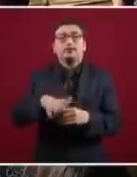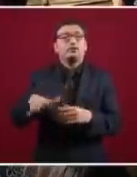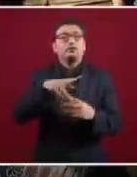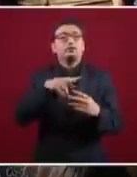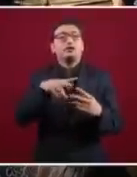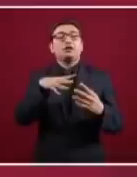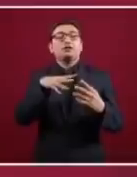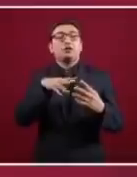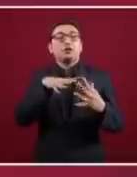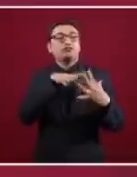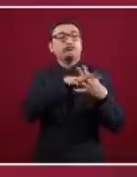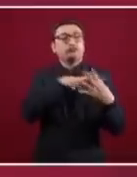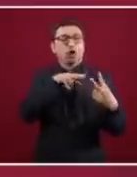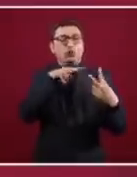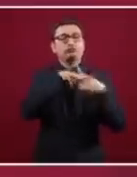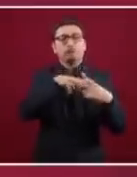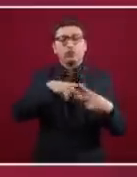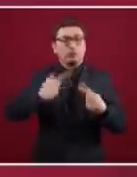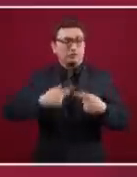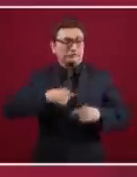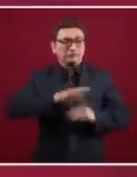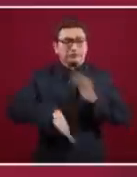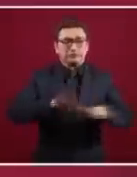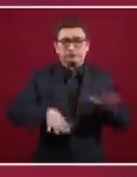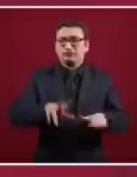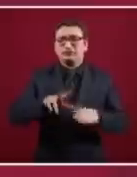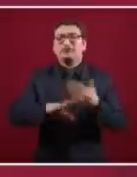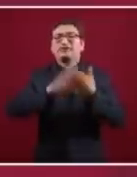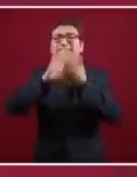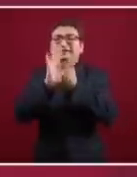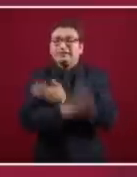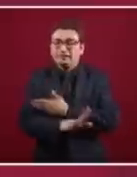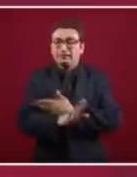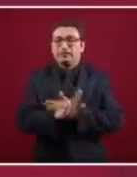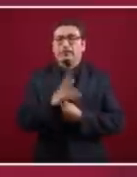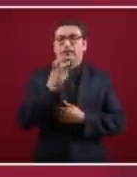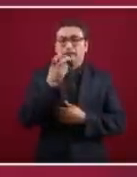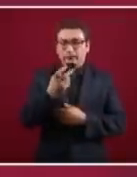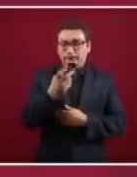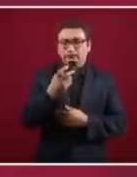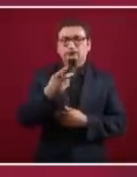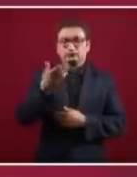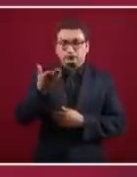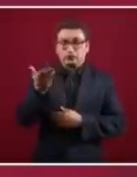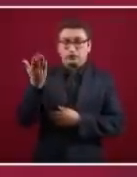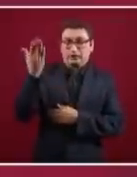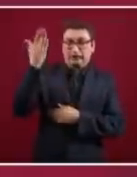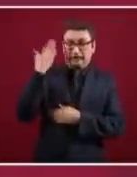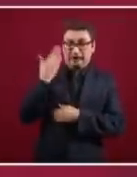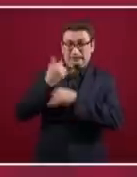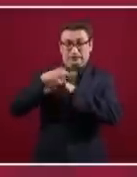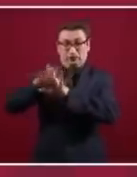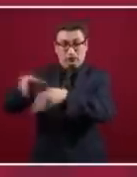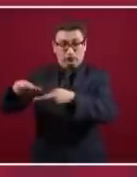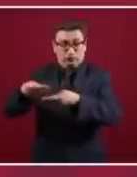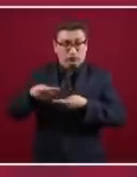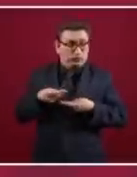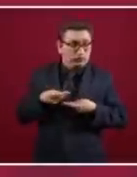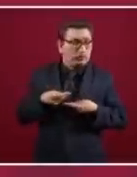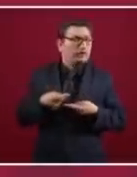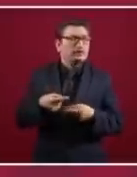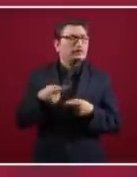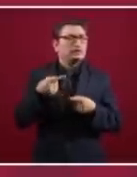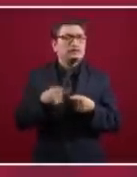enfrentamientos y muerte recibimos la información de los